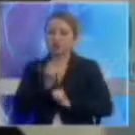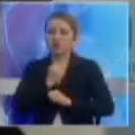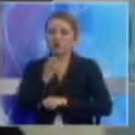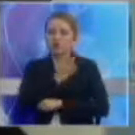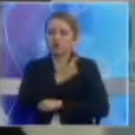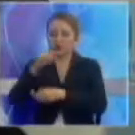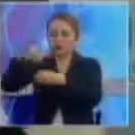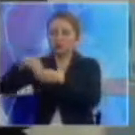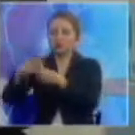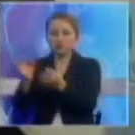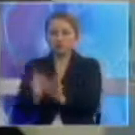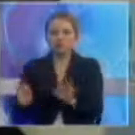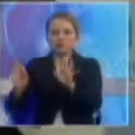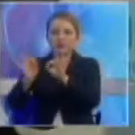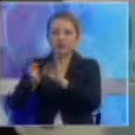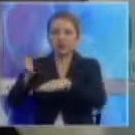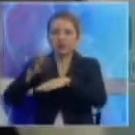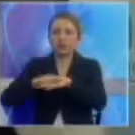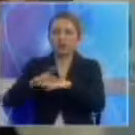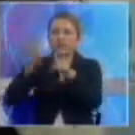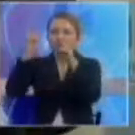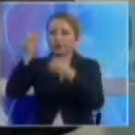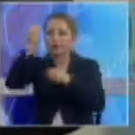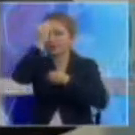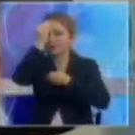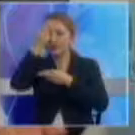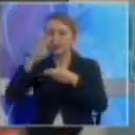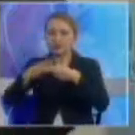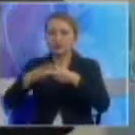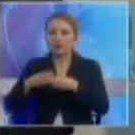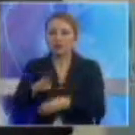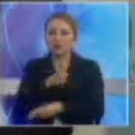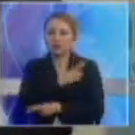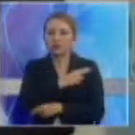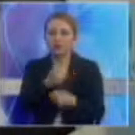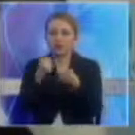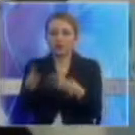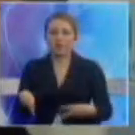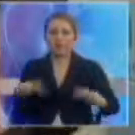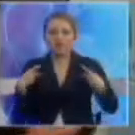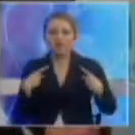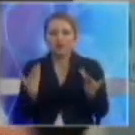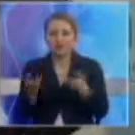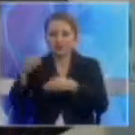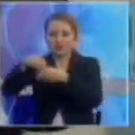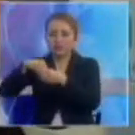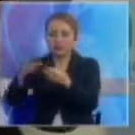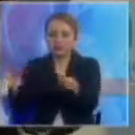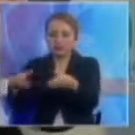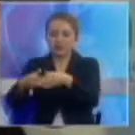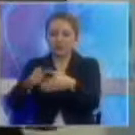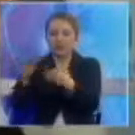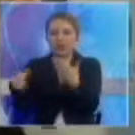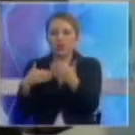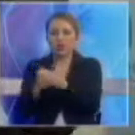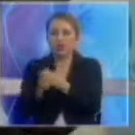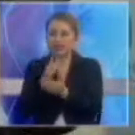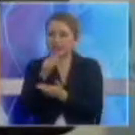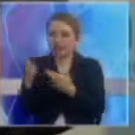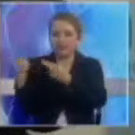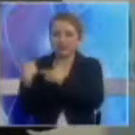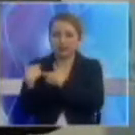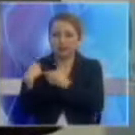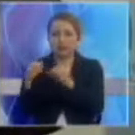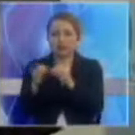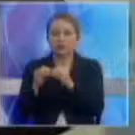un componente importante de educación en valores denominado Universidad y Buen Vivir, en donde está incluido todo lo que es la